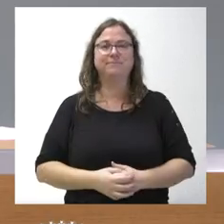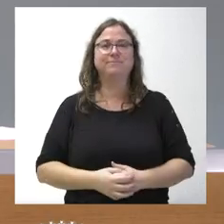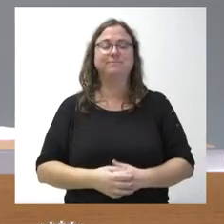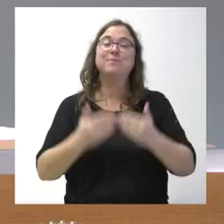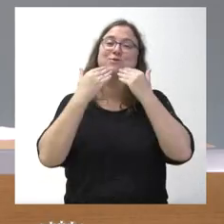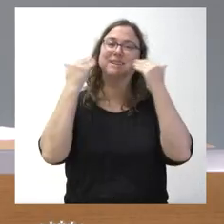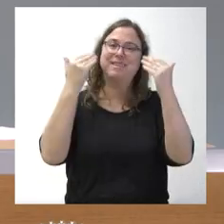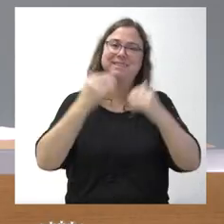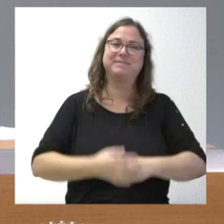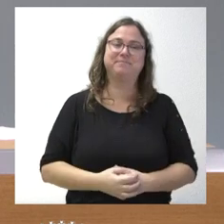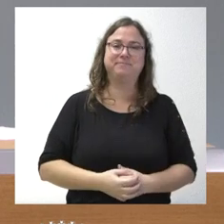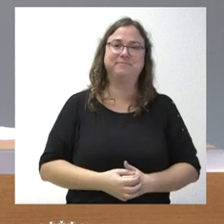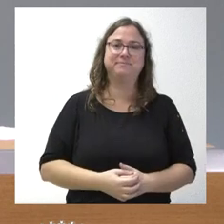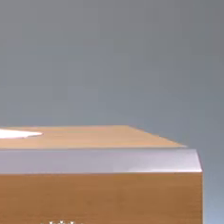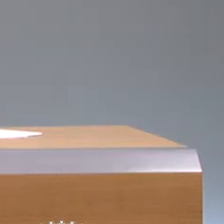muchas gracias